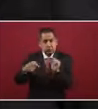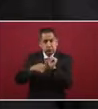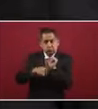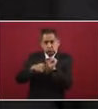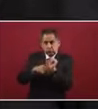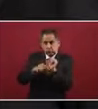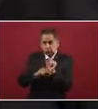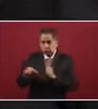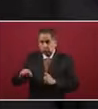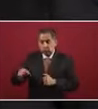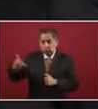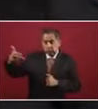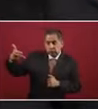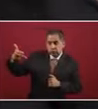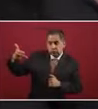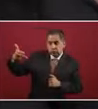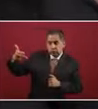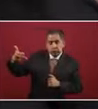nos estaban grabando